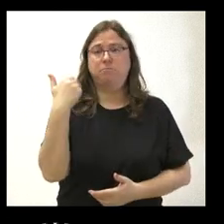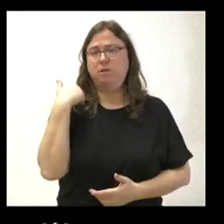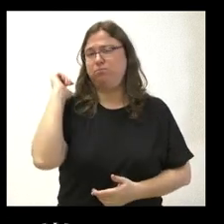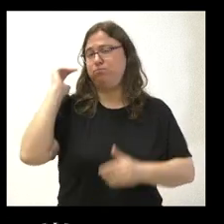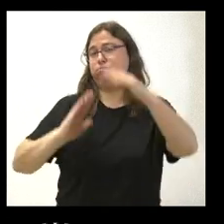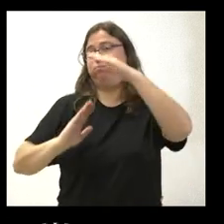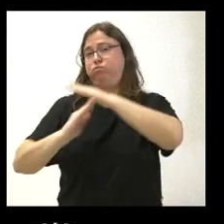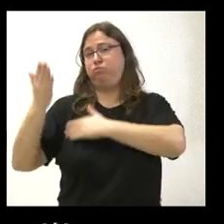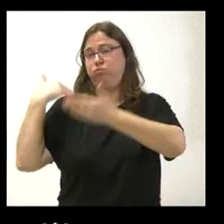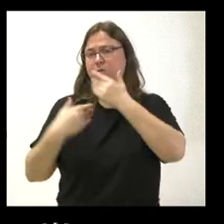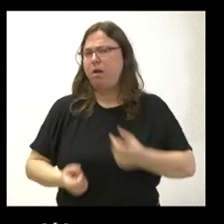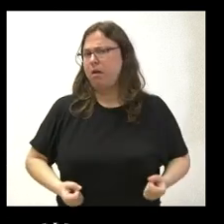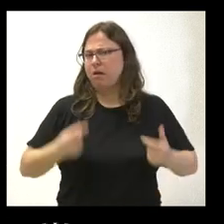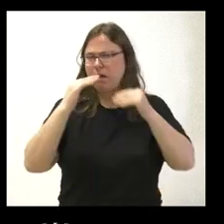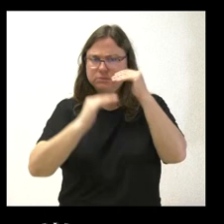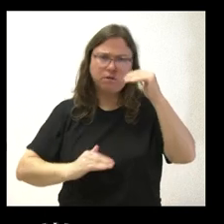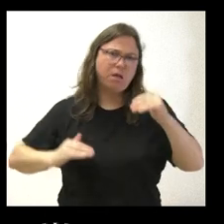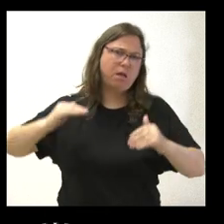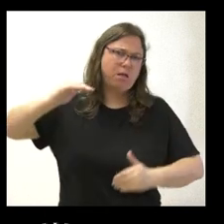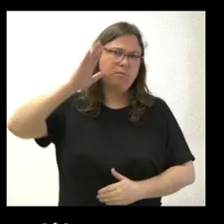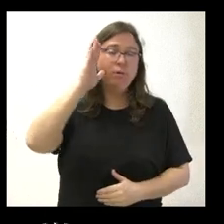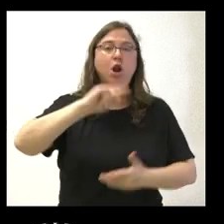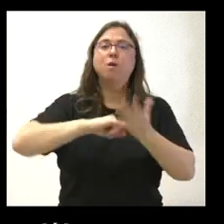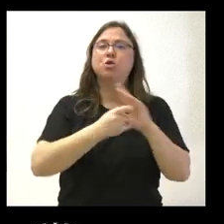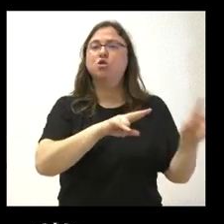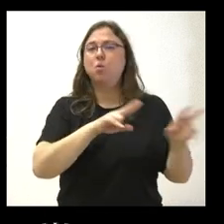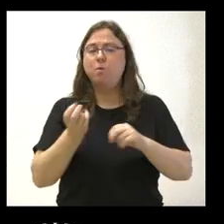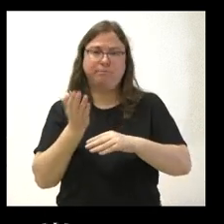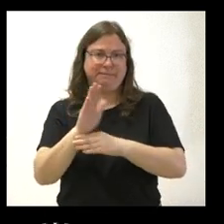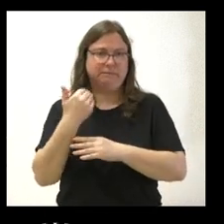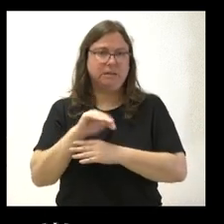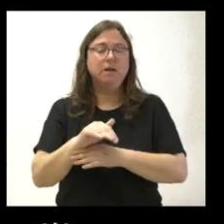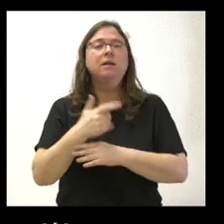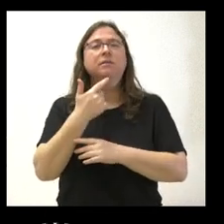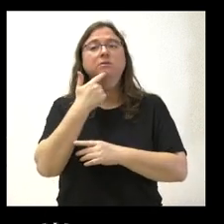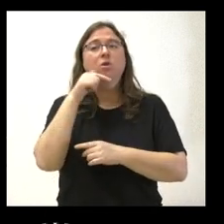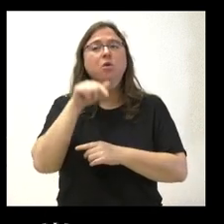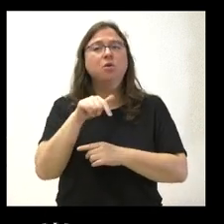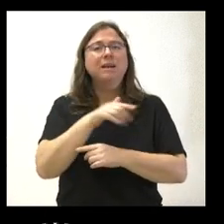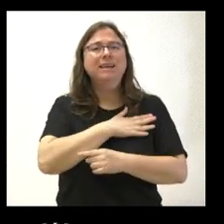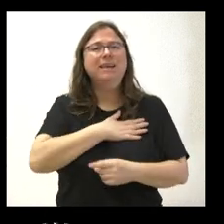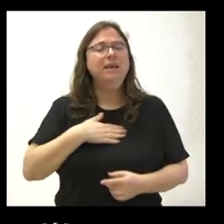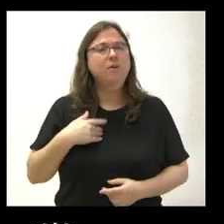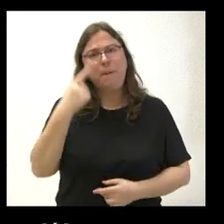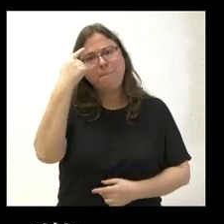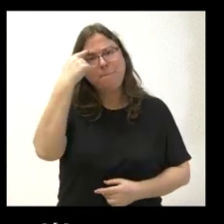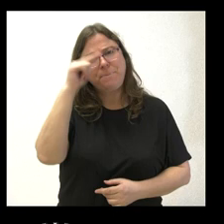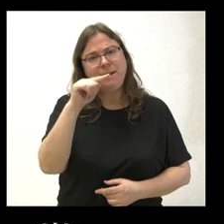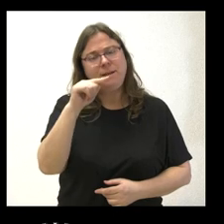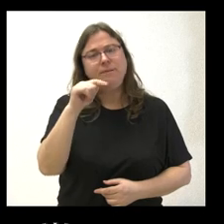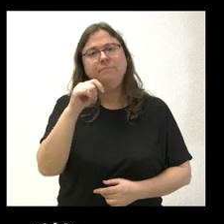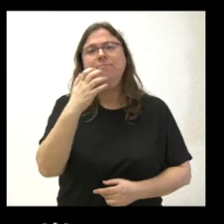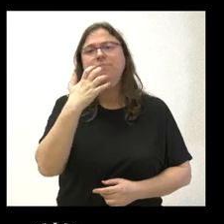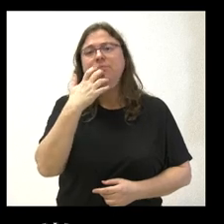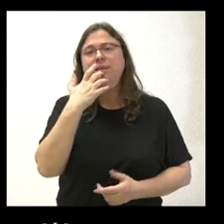y con un elevado sobrecoste se retoma ahora con un nuevo proyecto se nos ha presentado pero yo al hilo de esto quer Queríamos saber si se ha